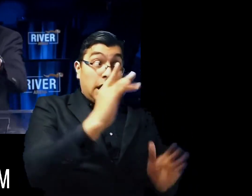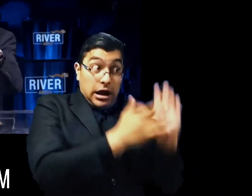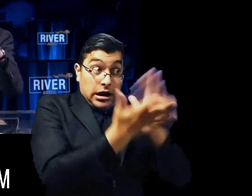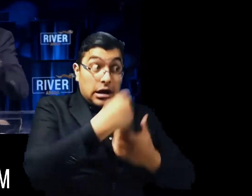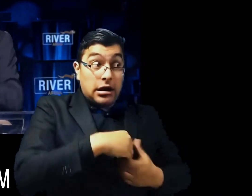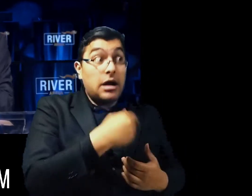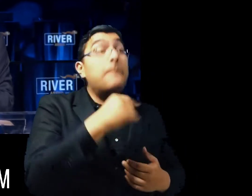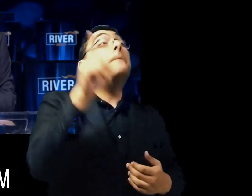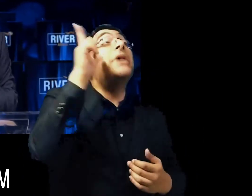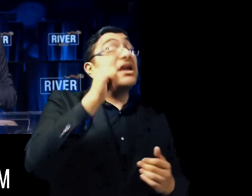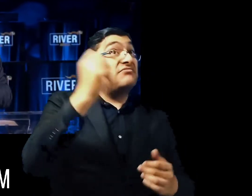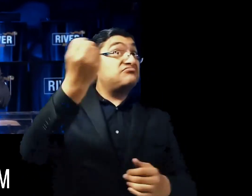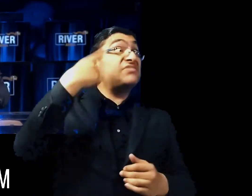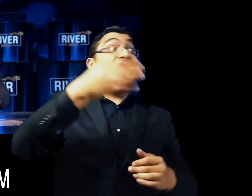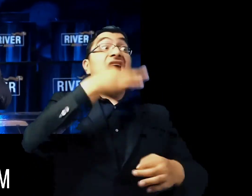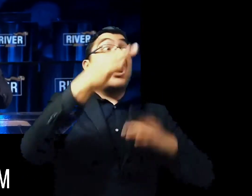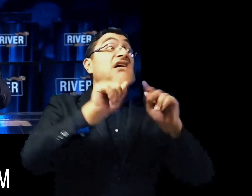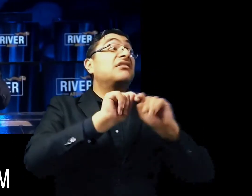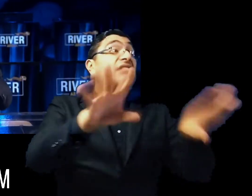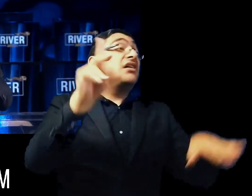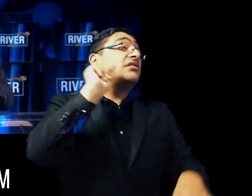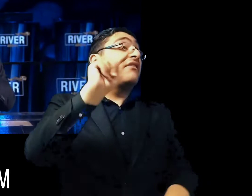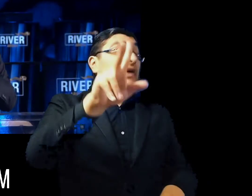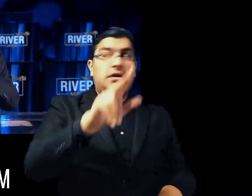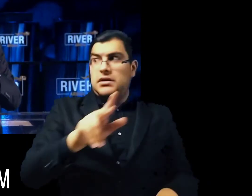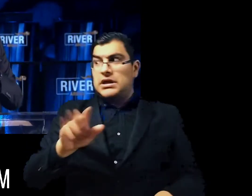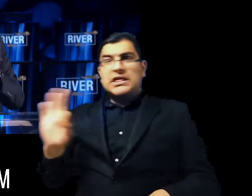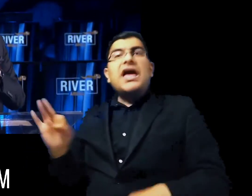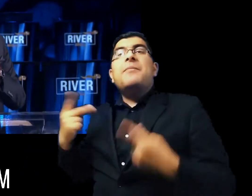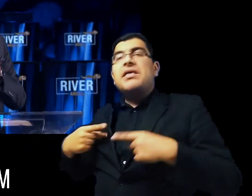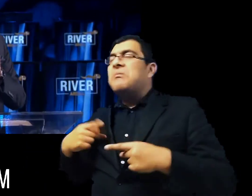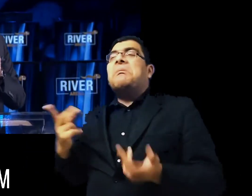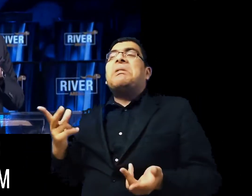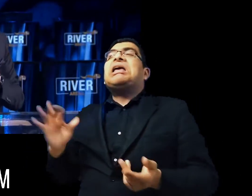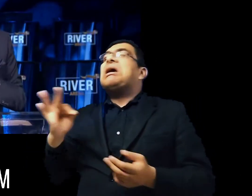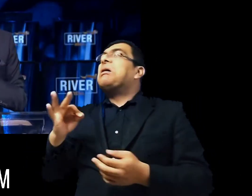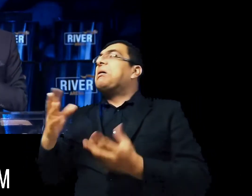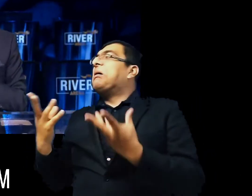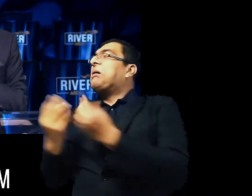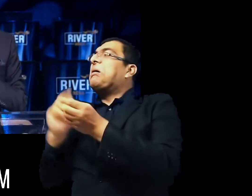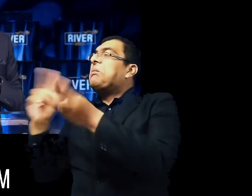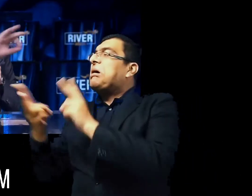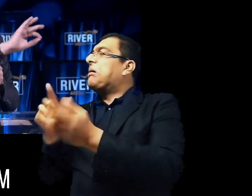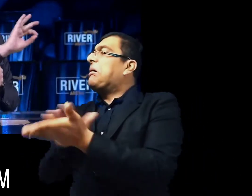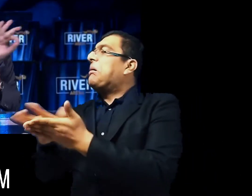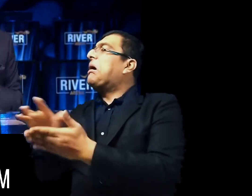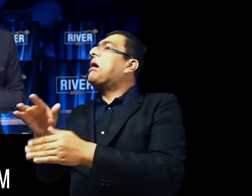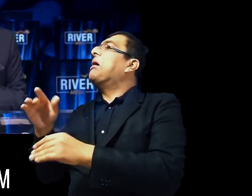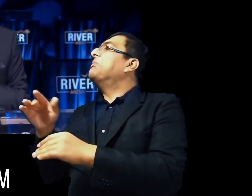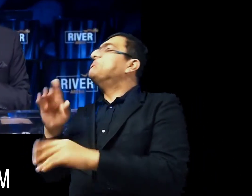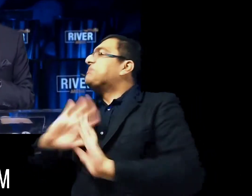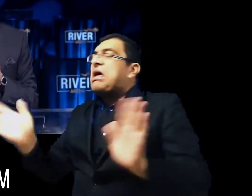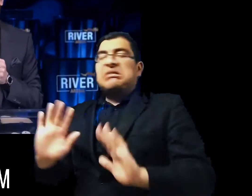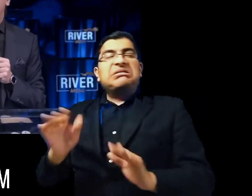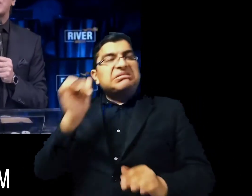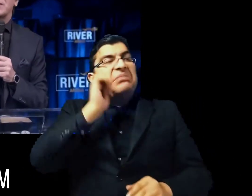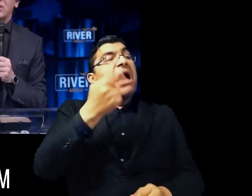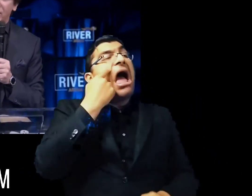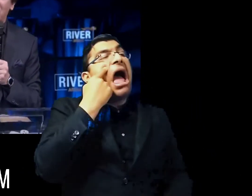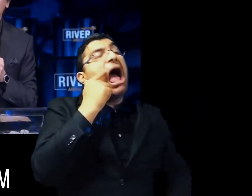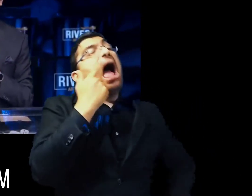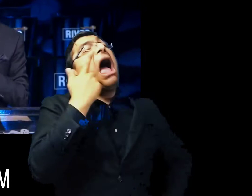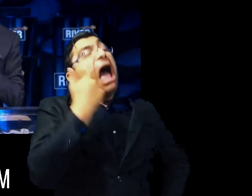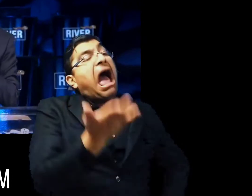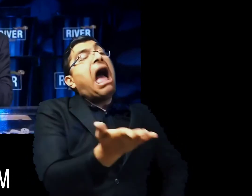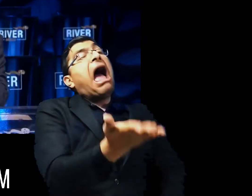en la tele mañana mismo, aunque ellos quizás no le predican ni al vecino. Y hagan lo que hagan, siempre van a estar en una vidriera, en